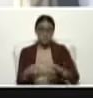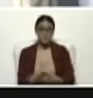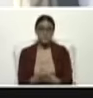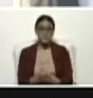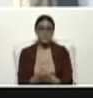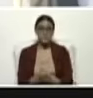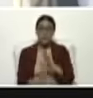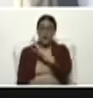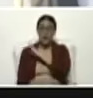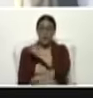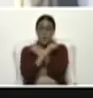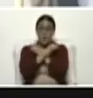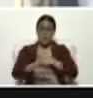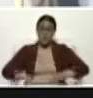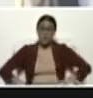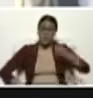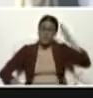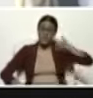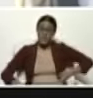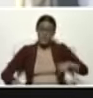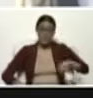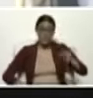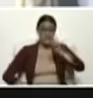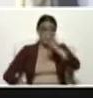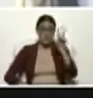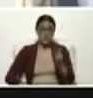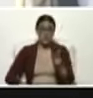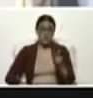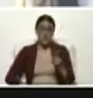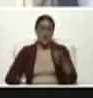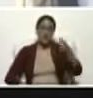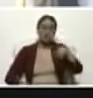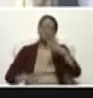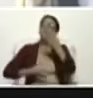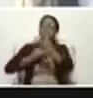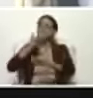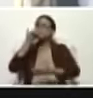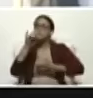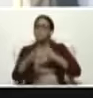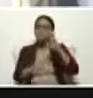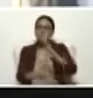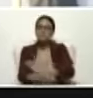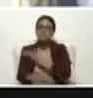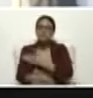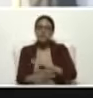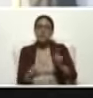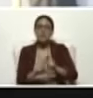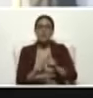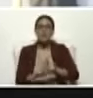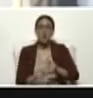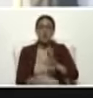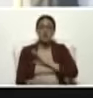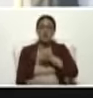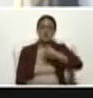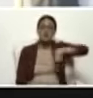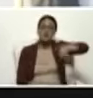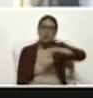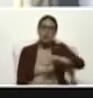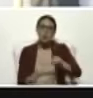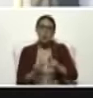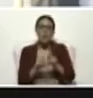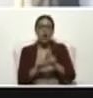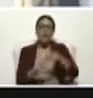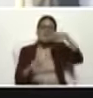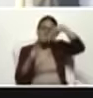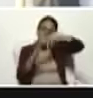la Fuerza Armada Nacional Bolivariana ha cantado el himno profundo del pueblo victorioso en Santa